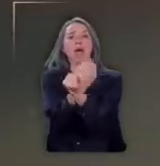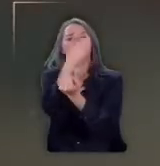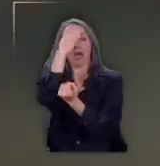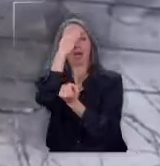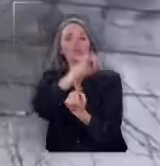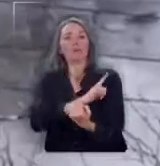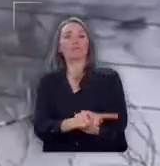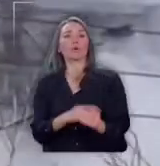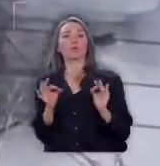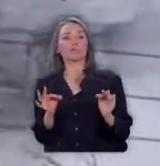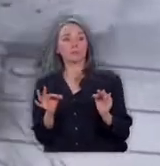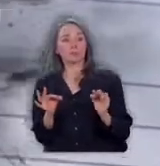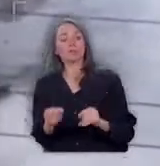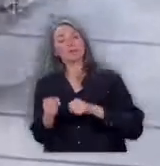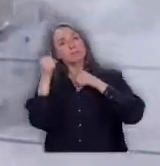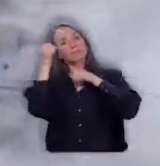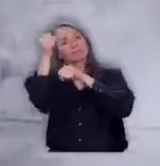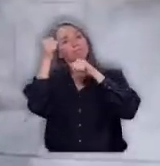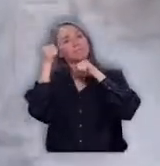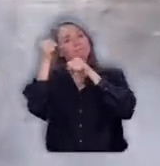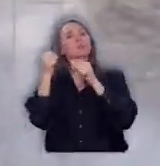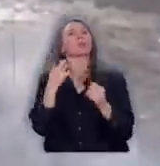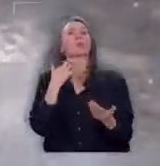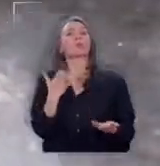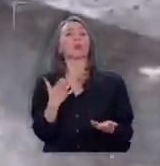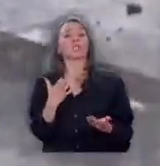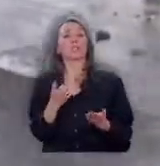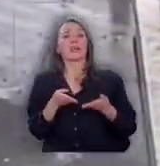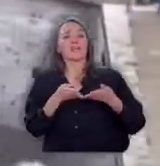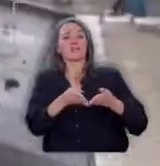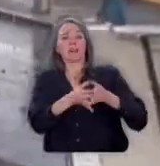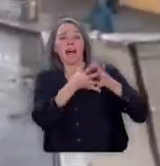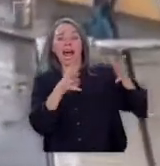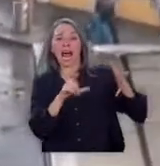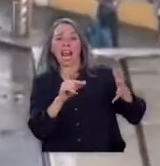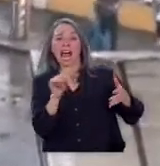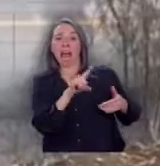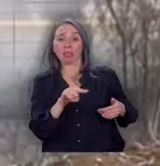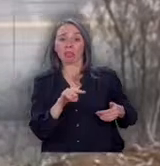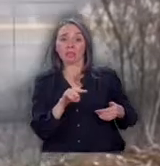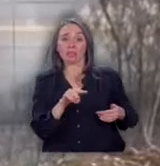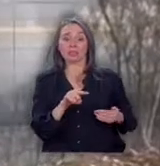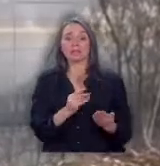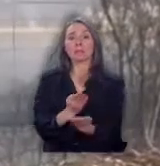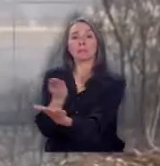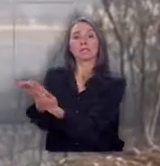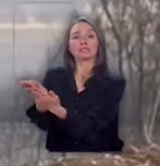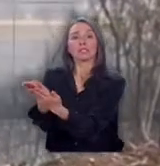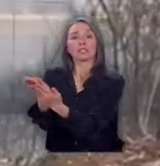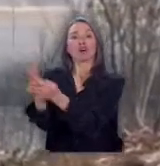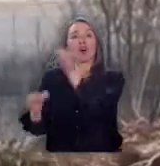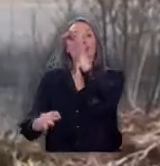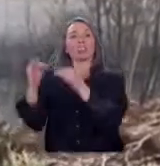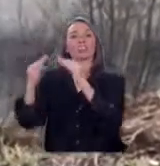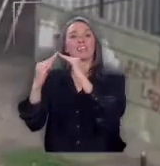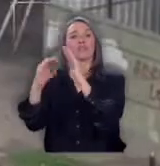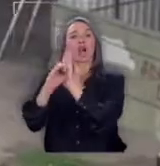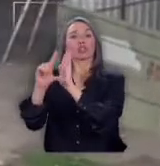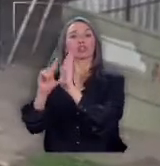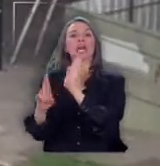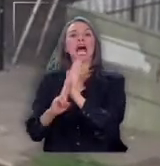especiales manifestaciones que surgen luego que la pesquera landes presentaran un recurso ante el tribunal